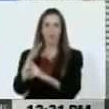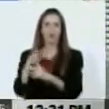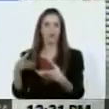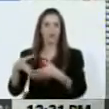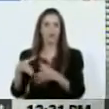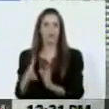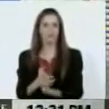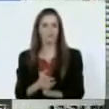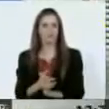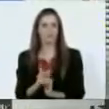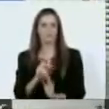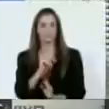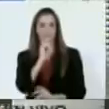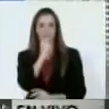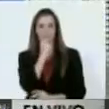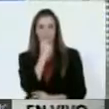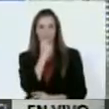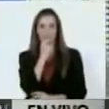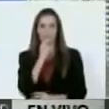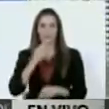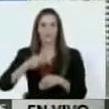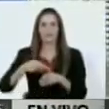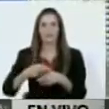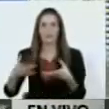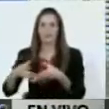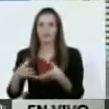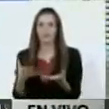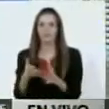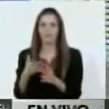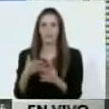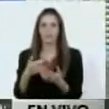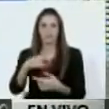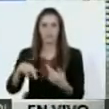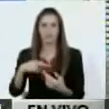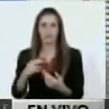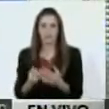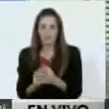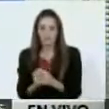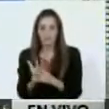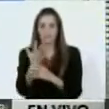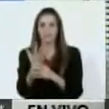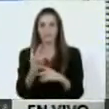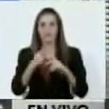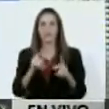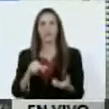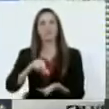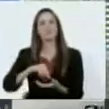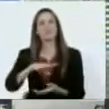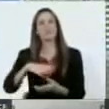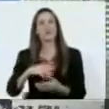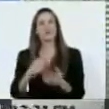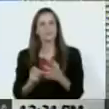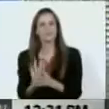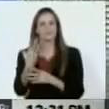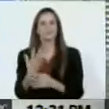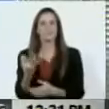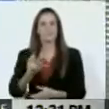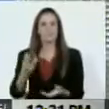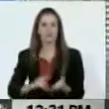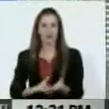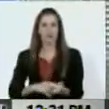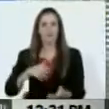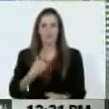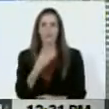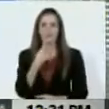para no poner en riesgo un movimiento que apenas estaba formándose. Pero ¿dónde en verdad se formó? Y uno puede decirlo